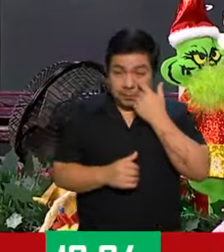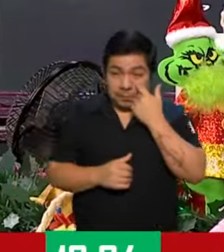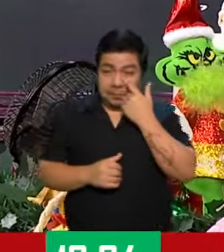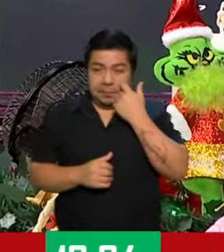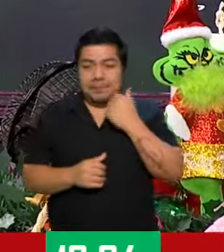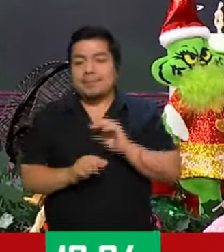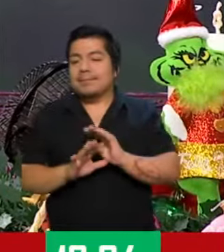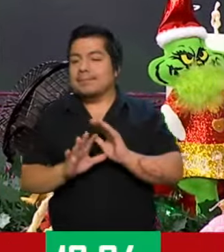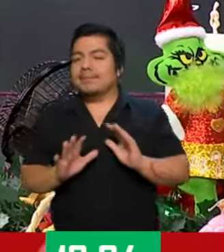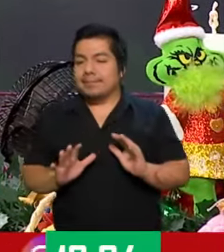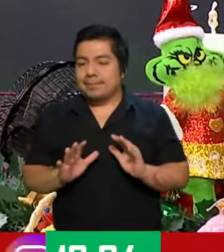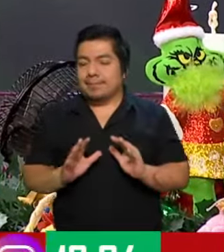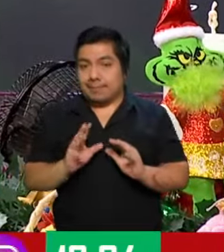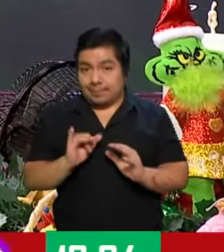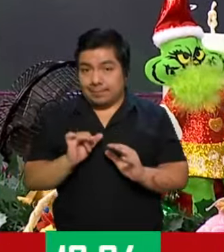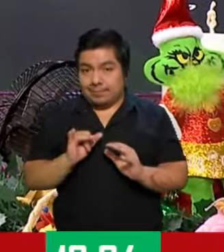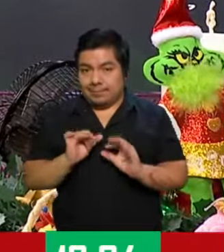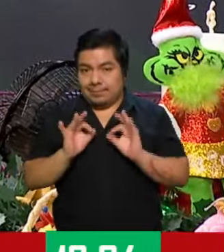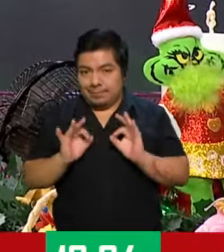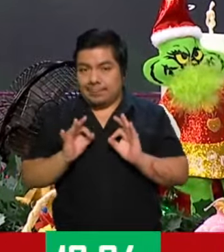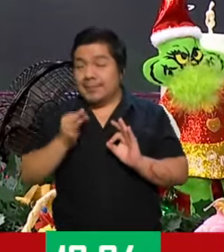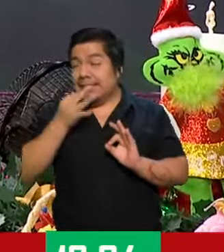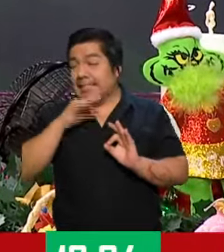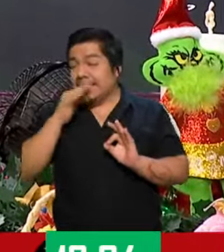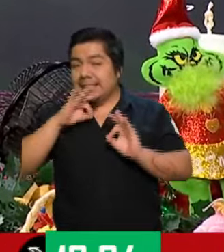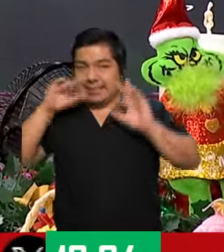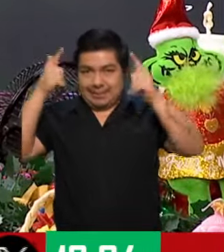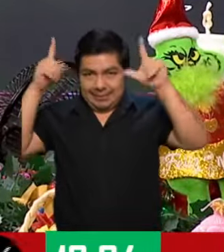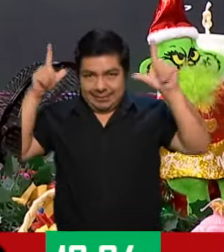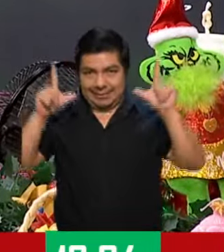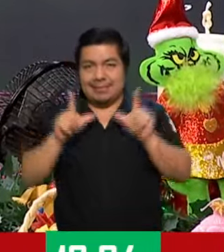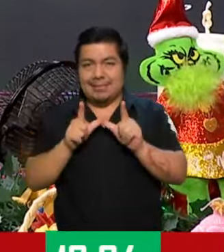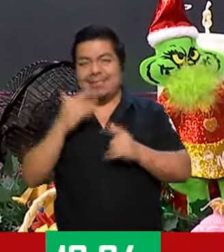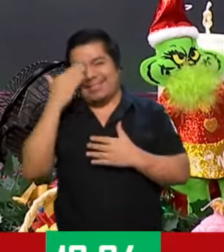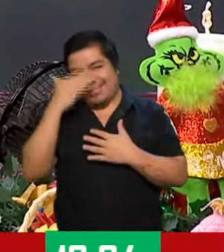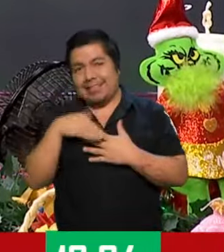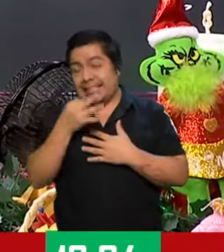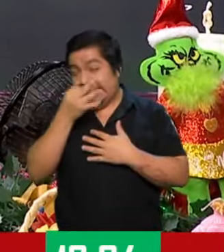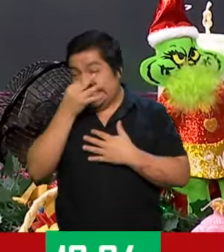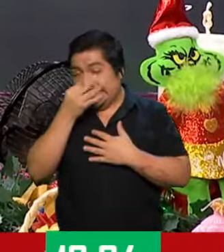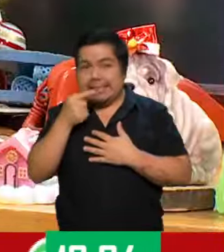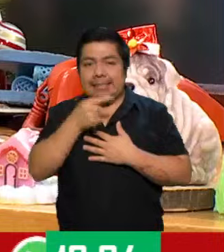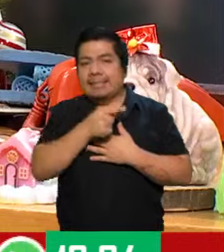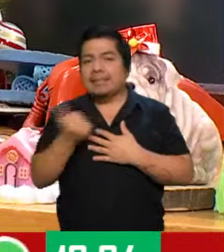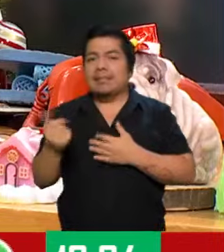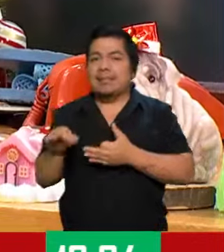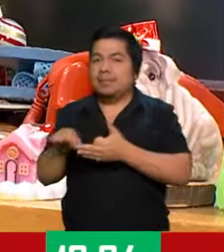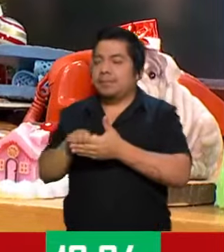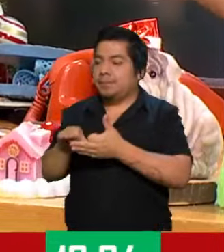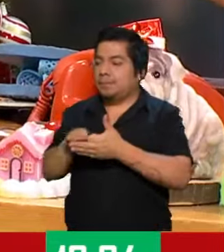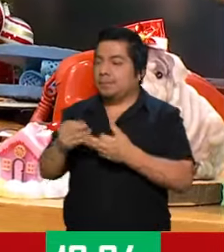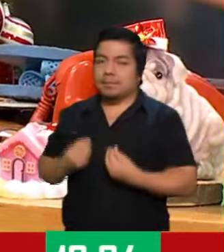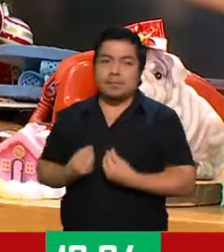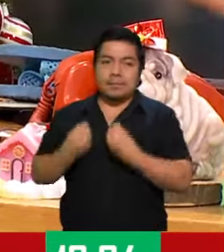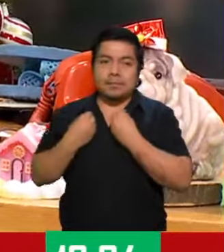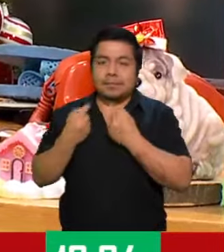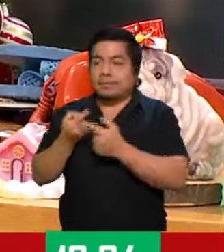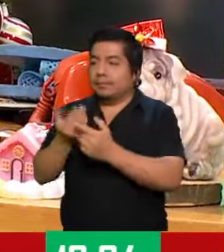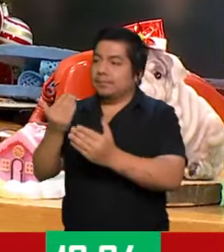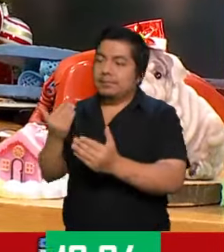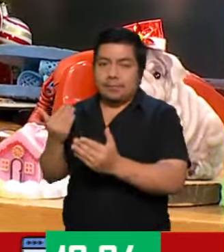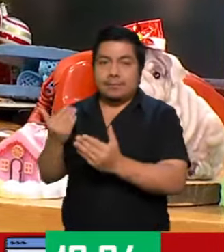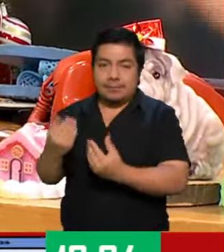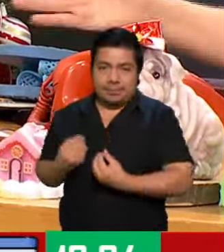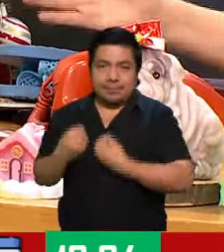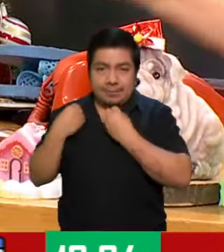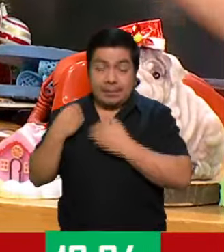Ahora sí. Mire, se nos viene la celebración de la Lupita. Este inútil vivía ya a dos cuadras. Sí, atrasito de la Basílica. No sé